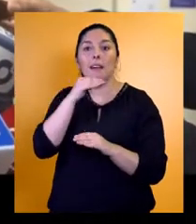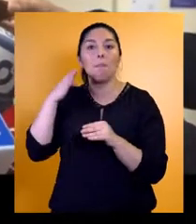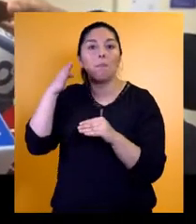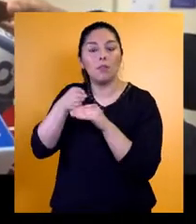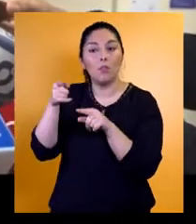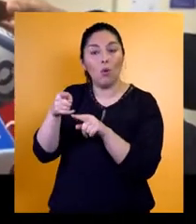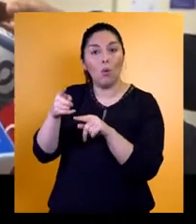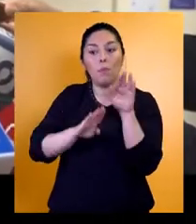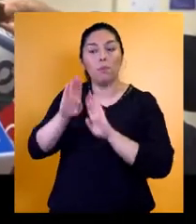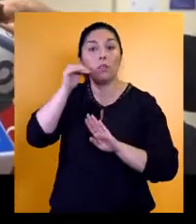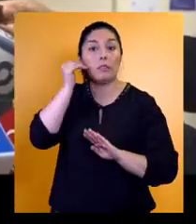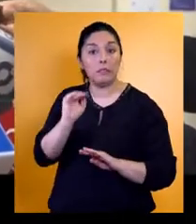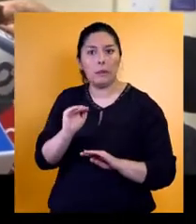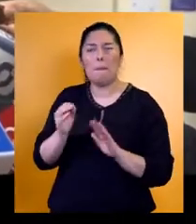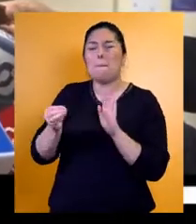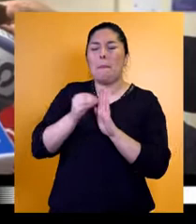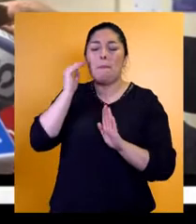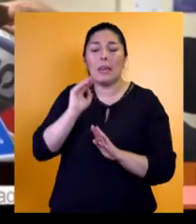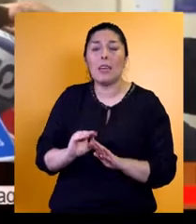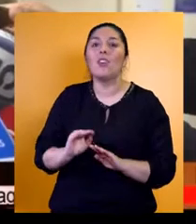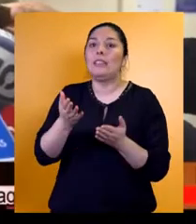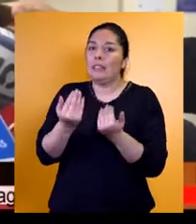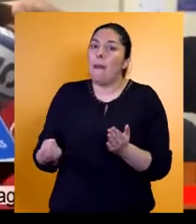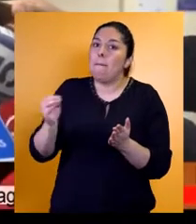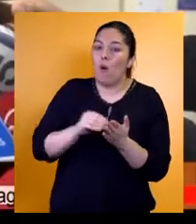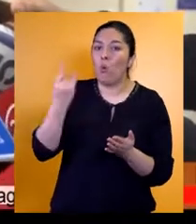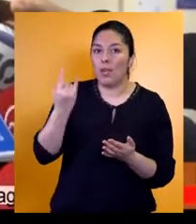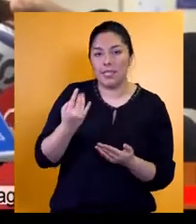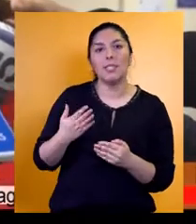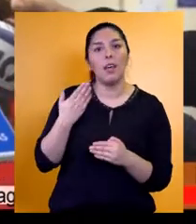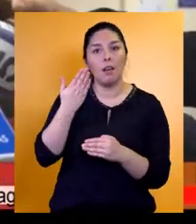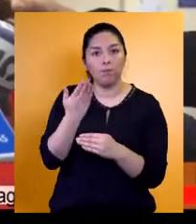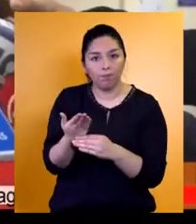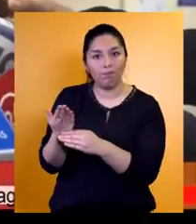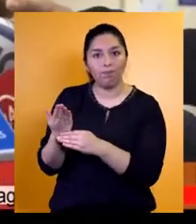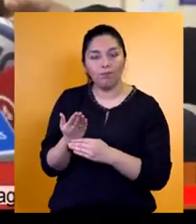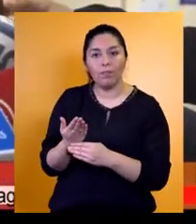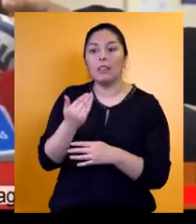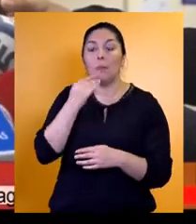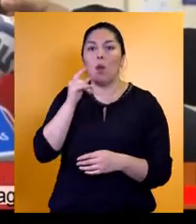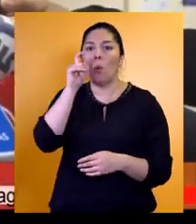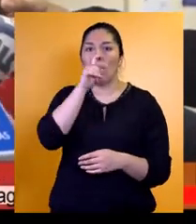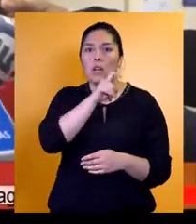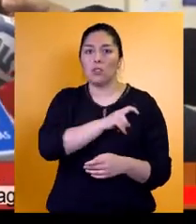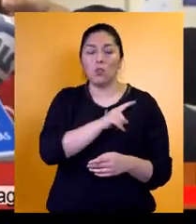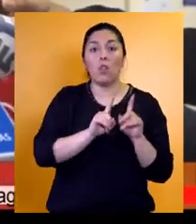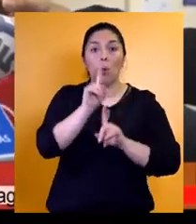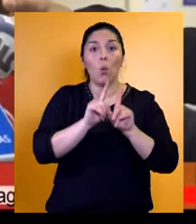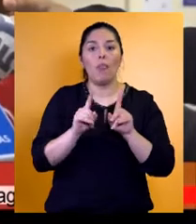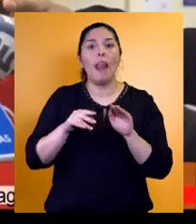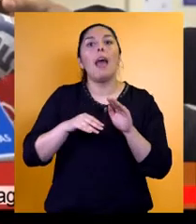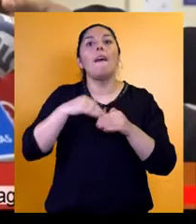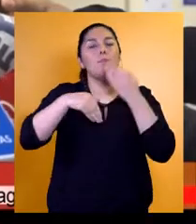acceso rápido a la atención de los menores, sobre todo los más chiquititos, estamos hablando de los menores de 2 años, que son aquellos que también presentan complicaciones y la